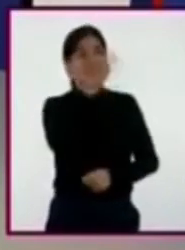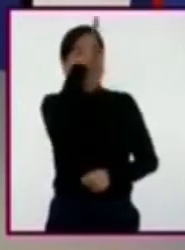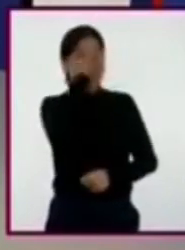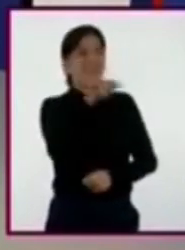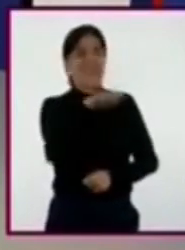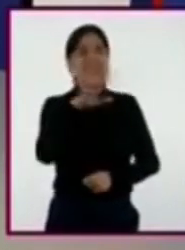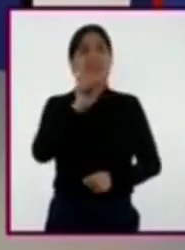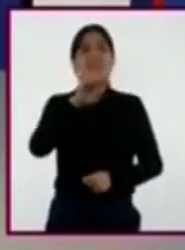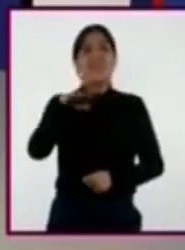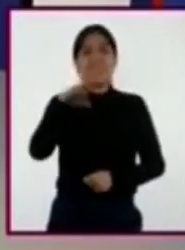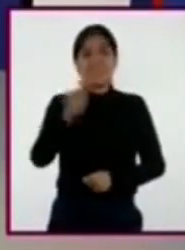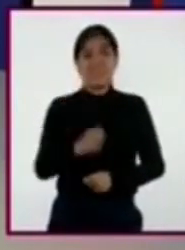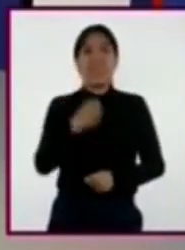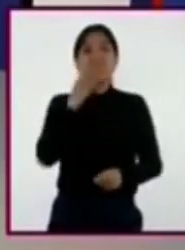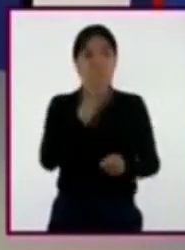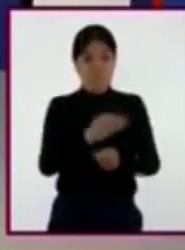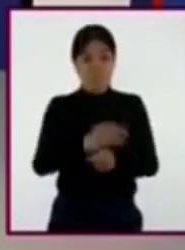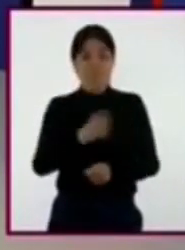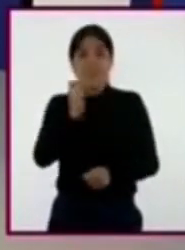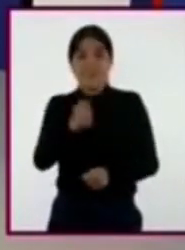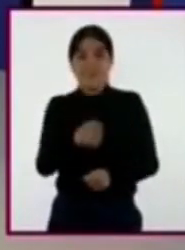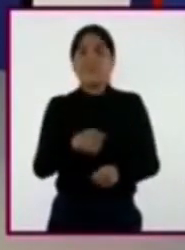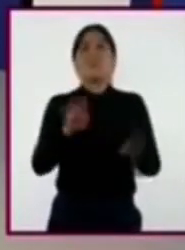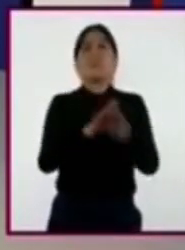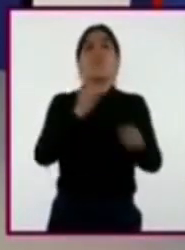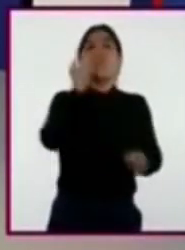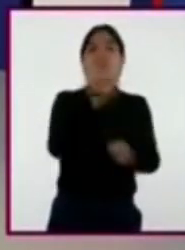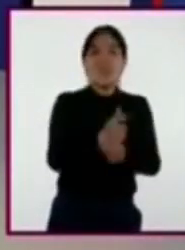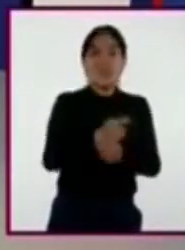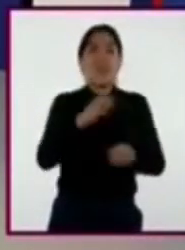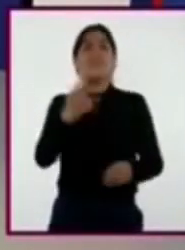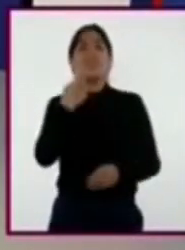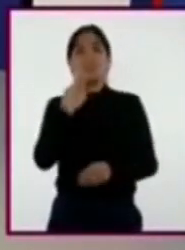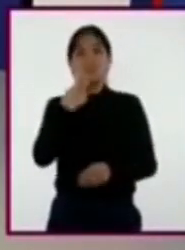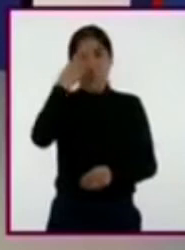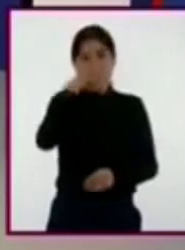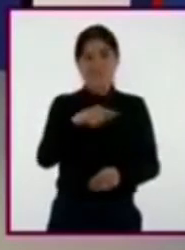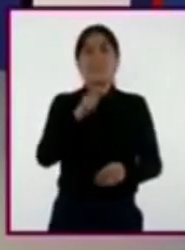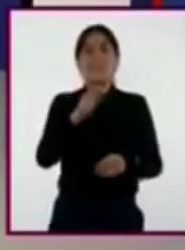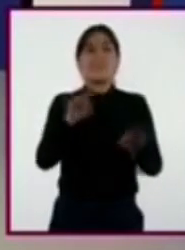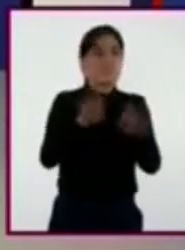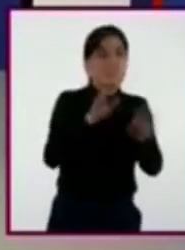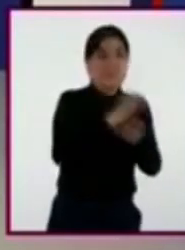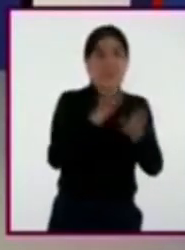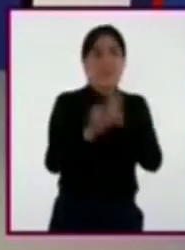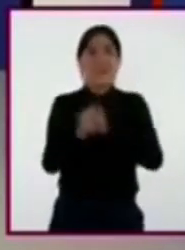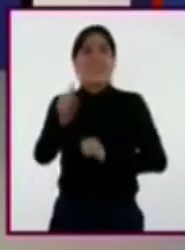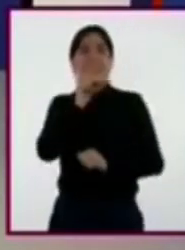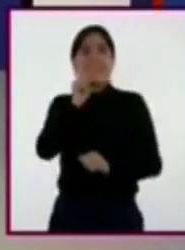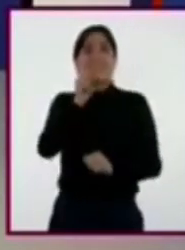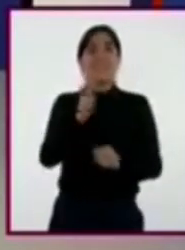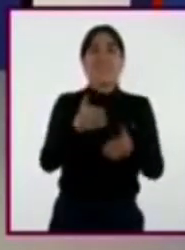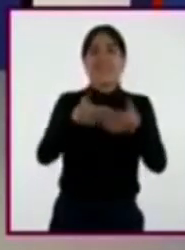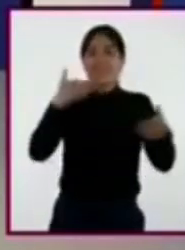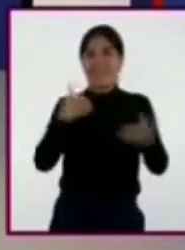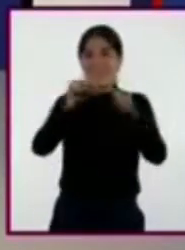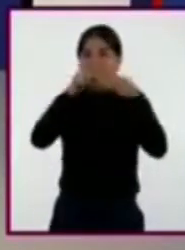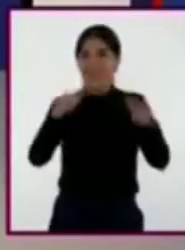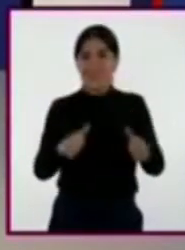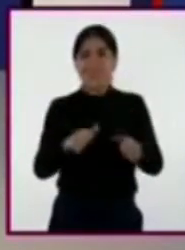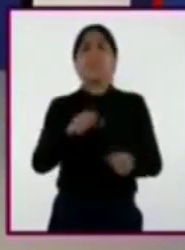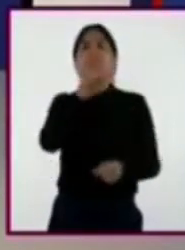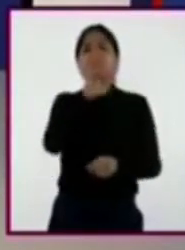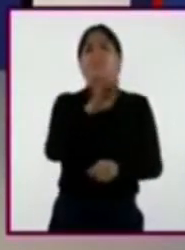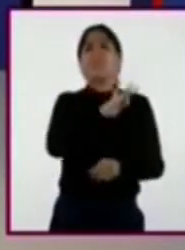Ramsés. Y con todo esto, nos damos cuenta cómo podemos utilizar recursos que no fueron diseñados para hacer arte y que